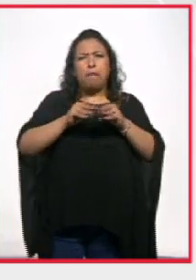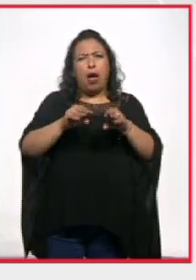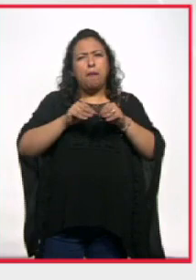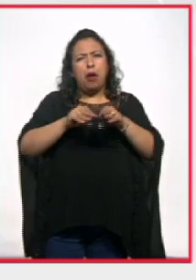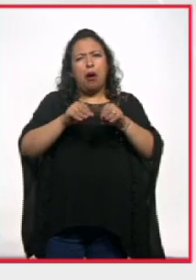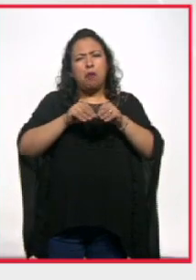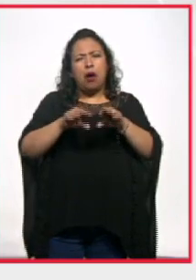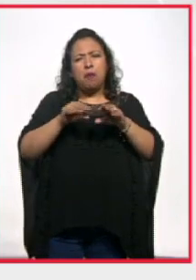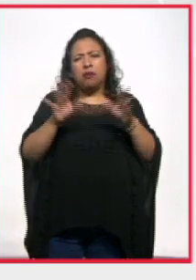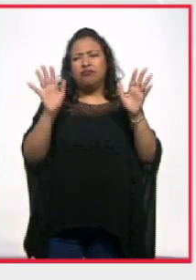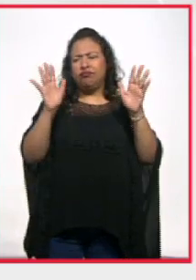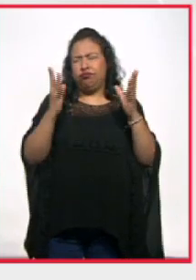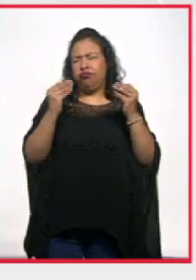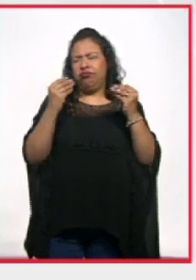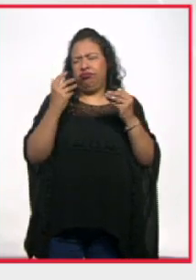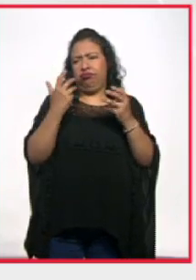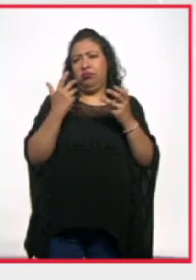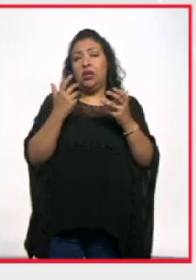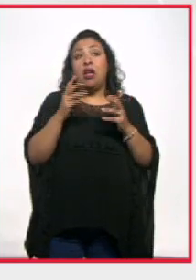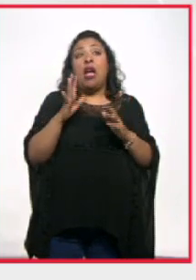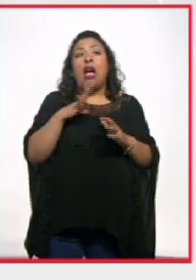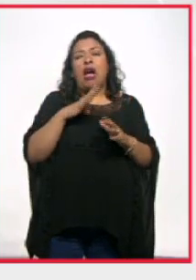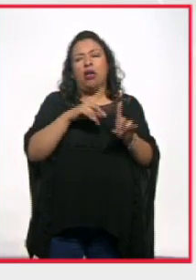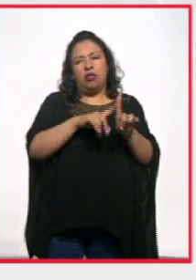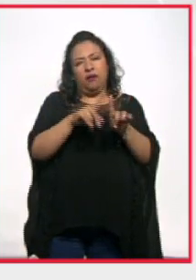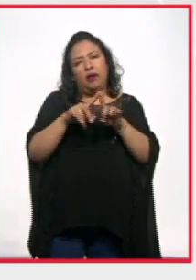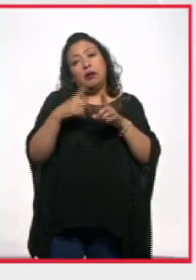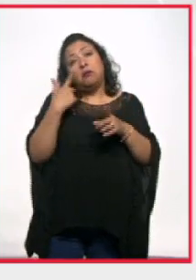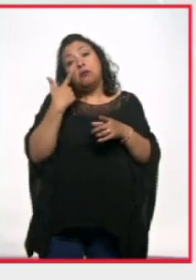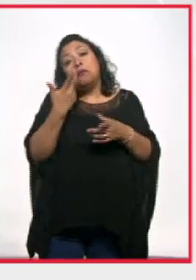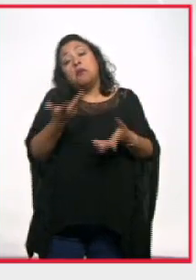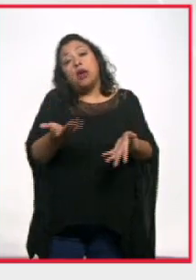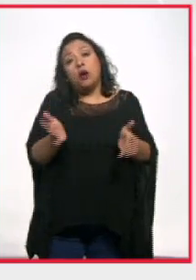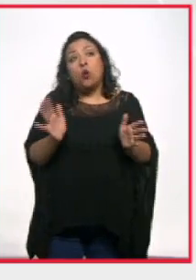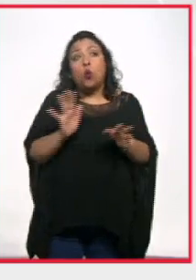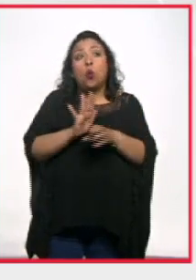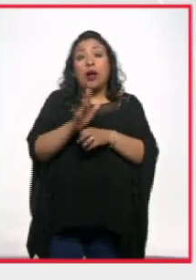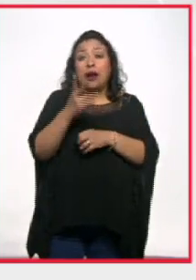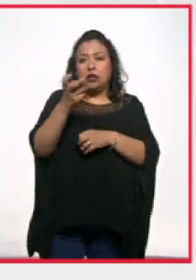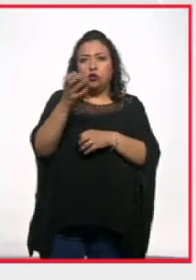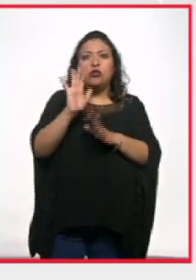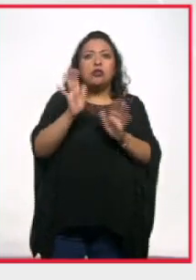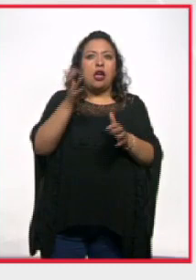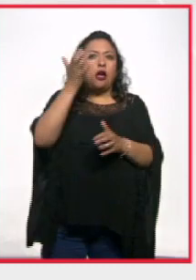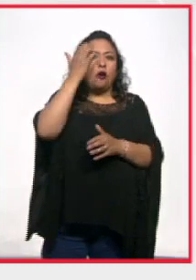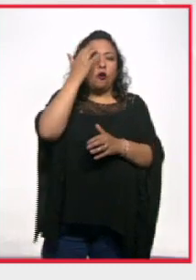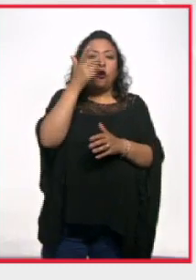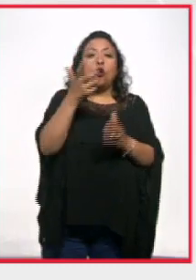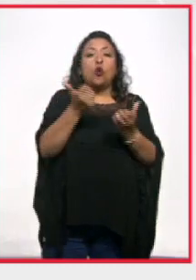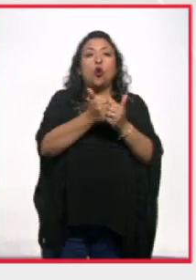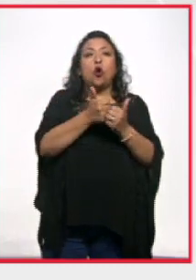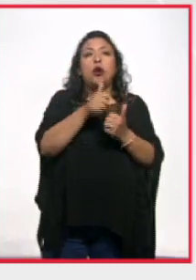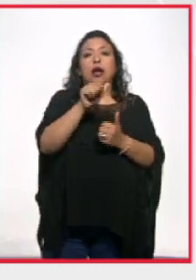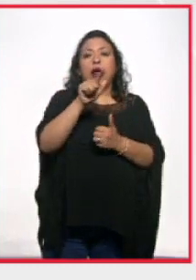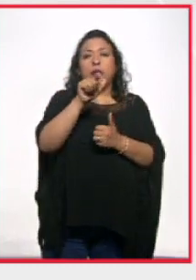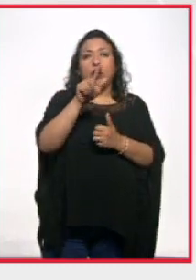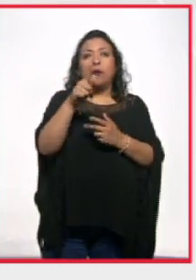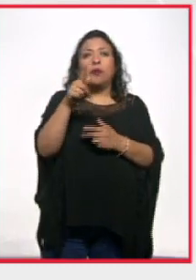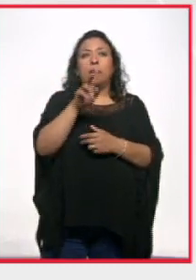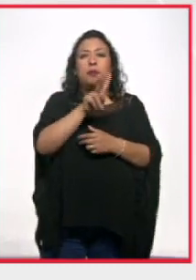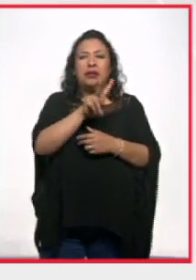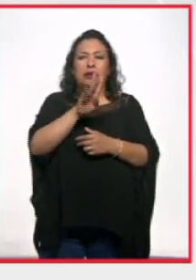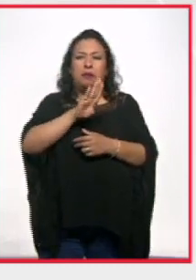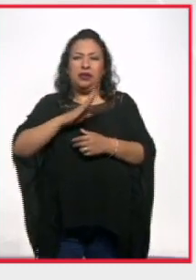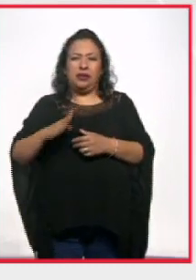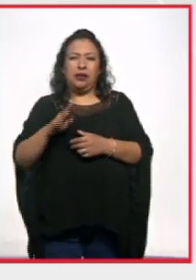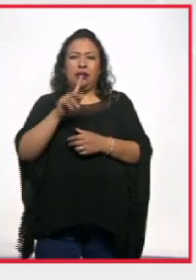y existen algunas variedades. Vamos a ver qué tanto de ello conocemos con Álvaro Cueva. El vicepresidente de